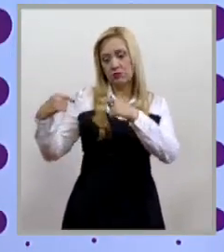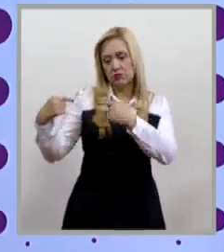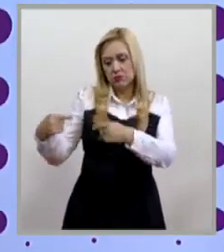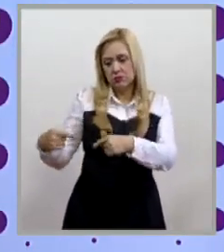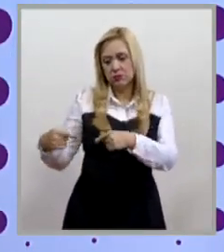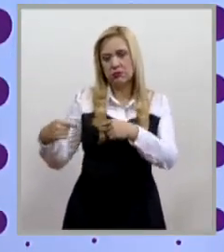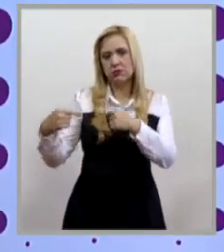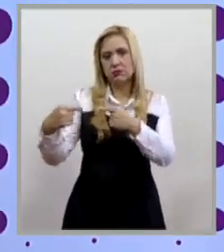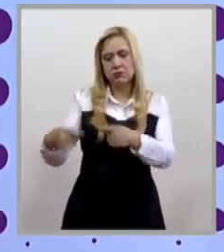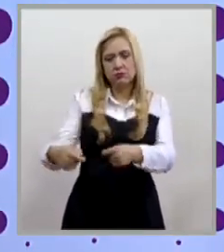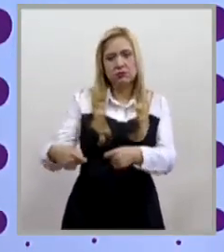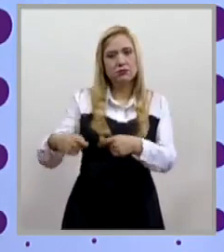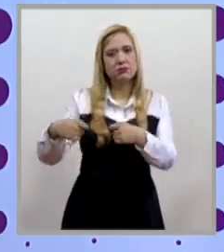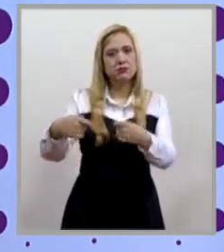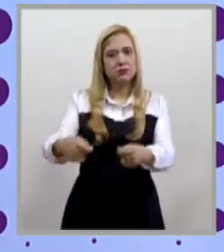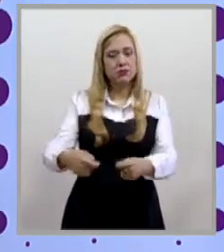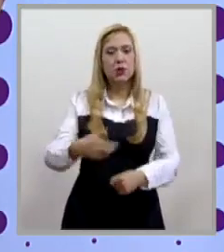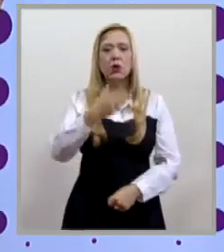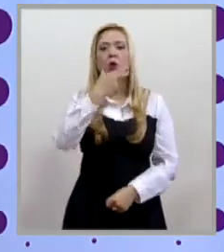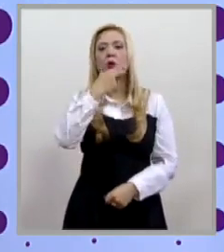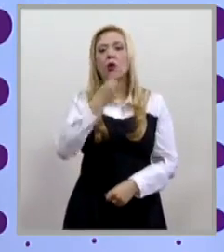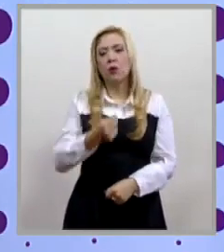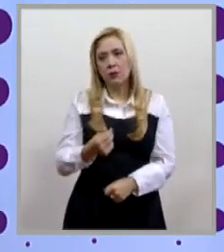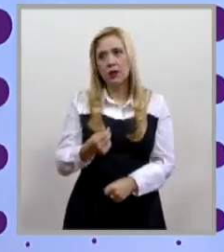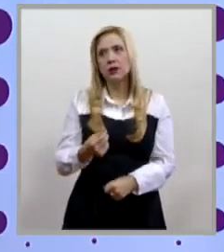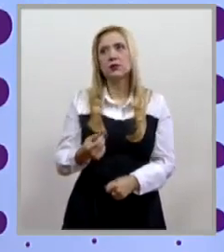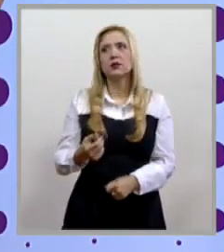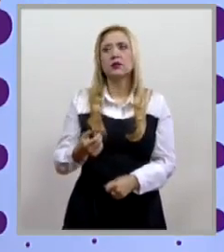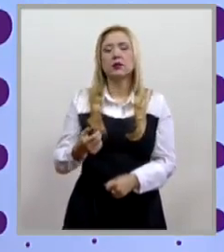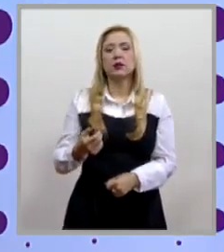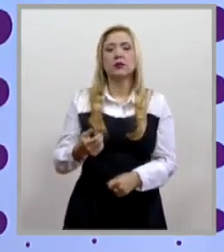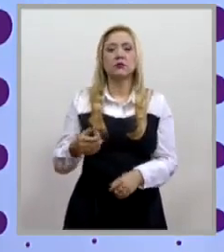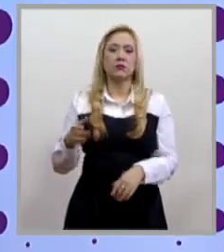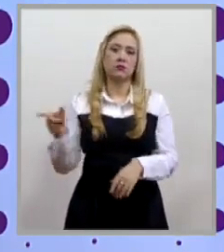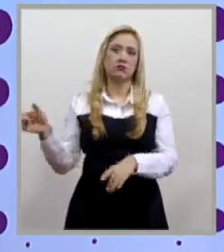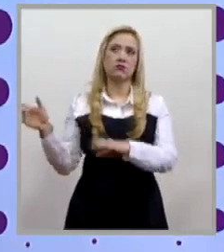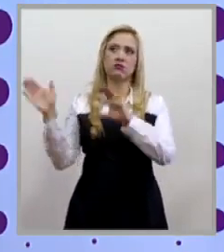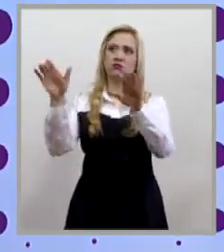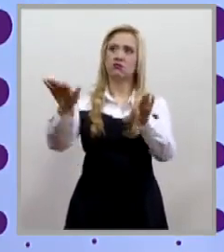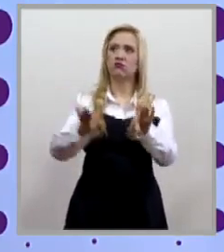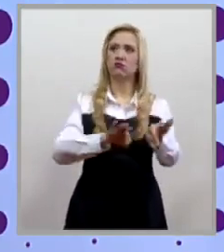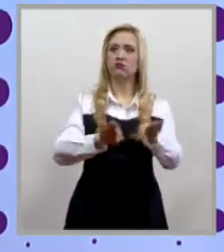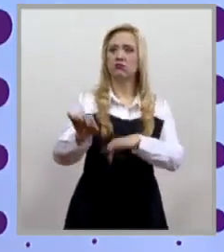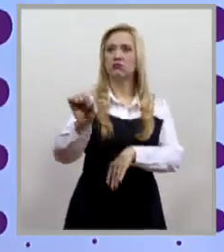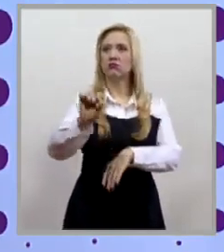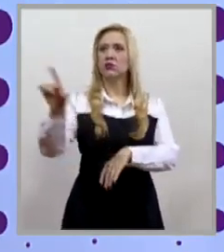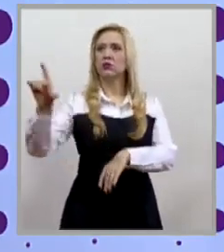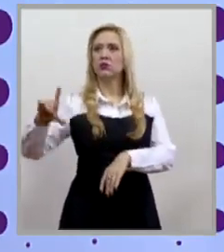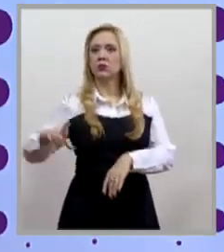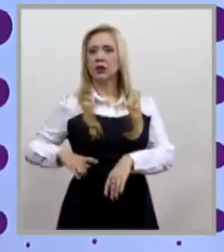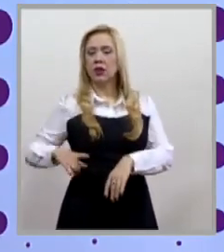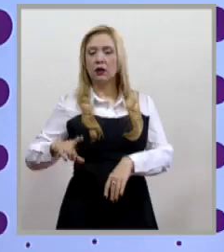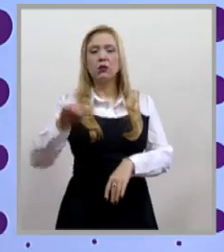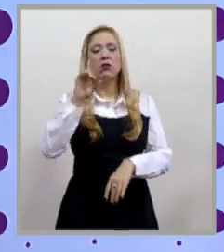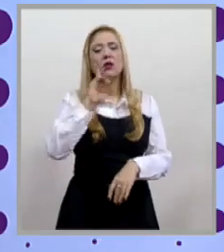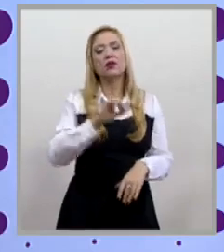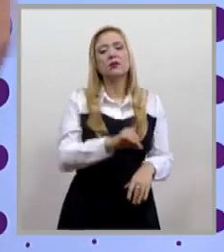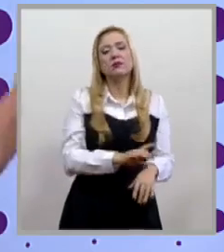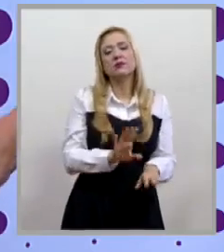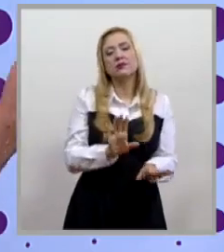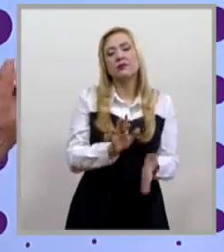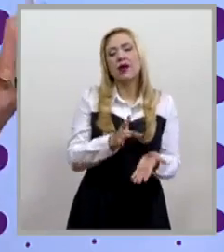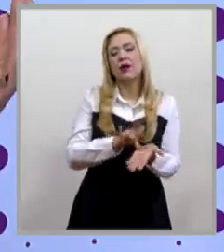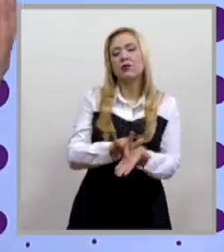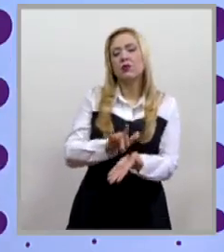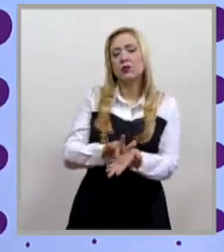ámbito de lo público. Los hombres, ya lo decía, desempeñan los cargos públicos, las mujeres pues labores secundarias. Esto, por supuesto,